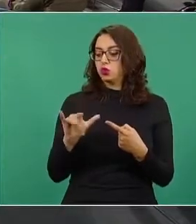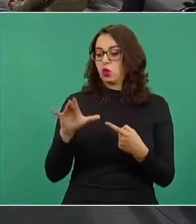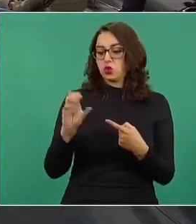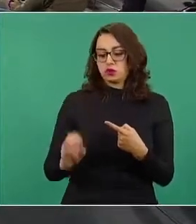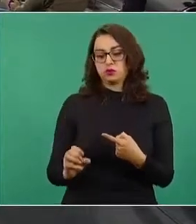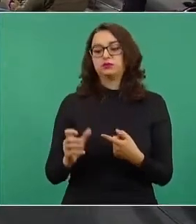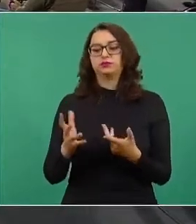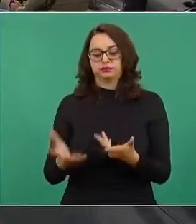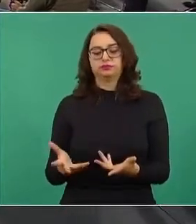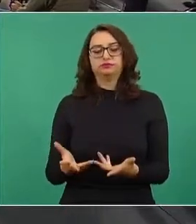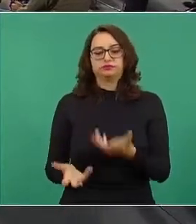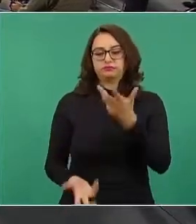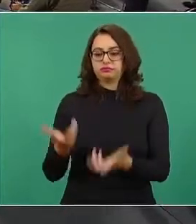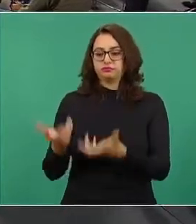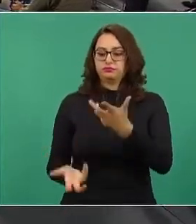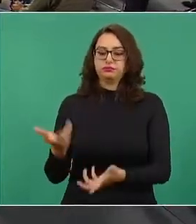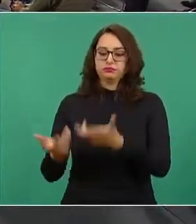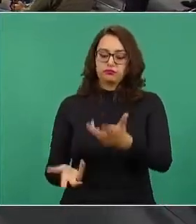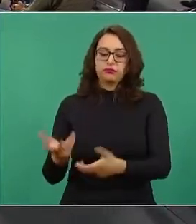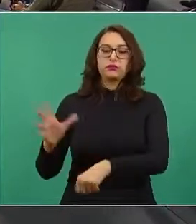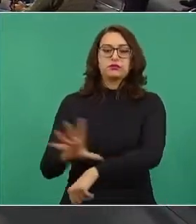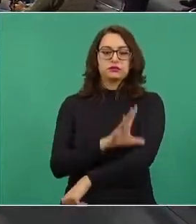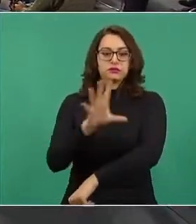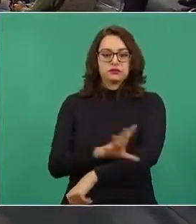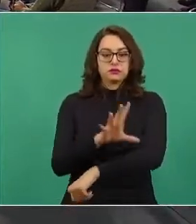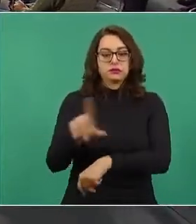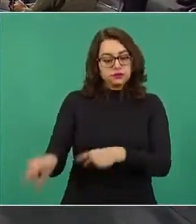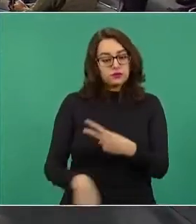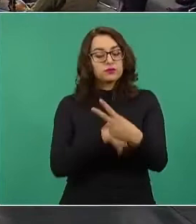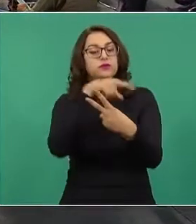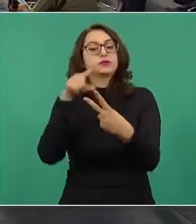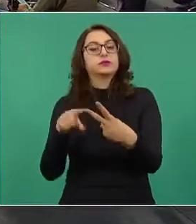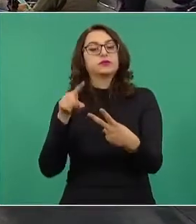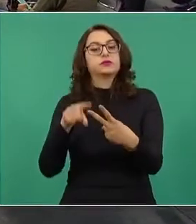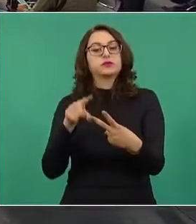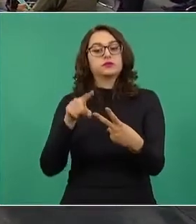para generar energía. Luego